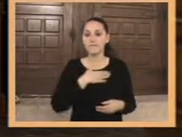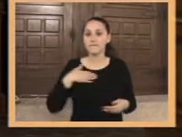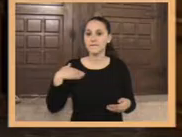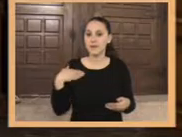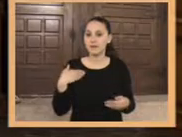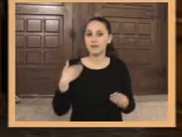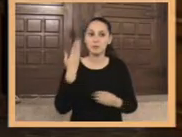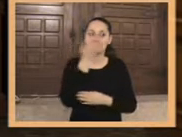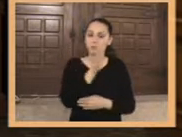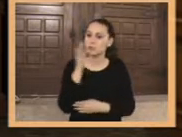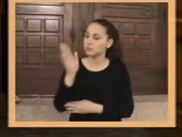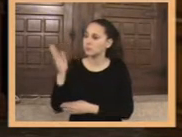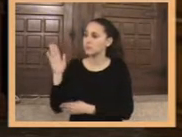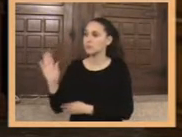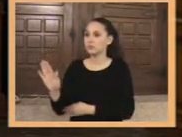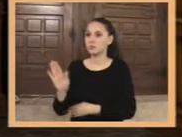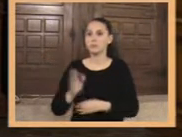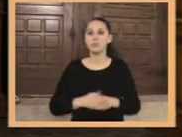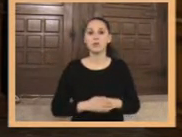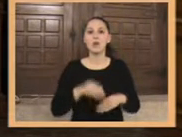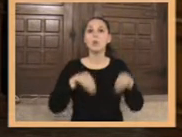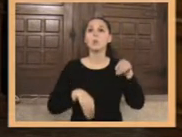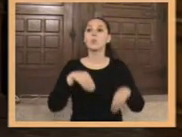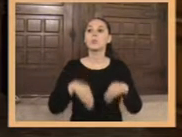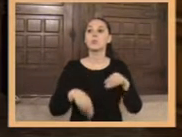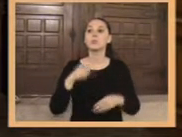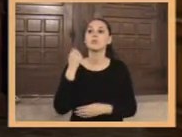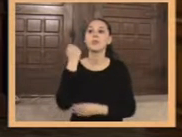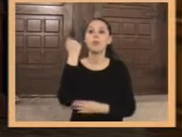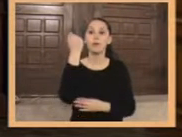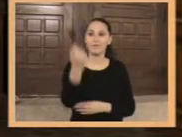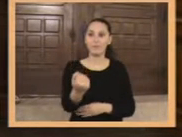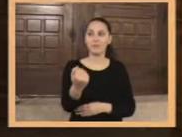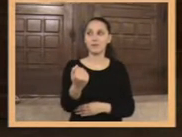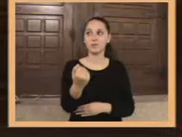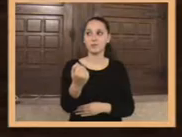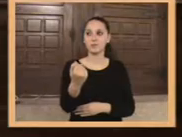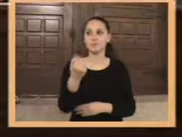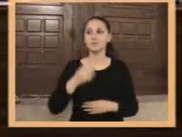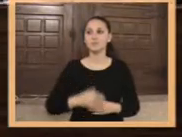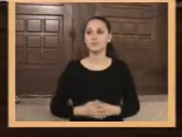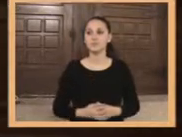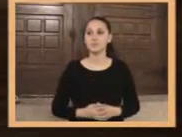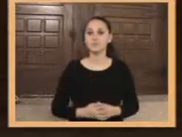que representamos a esta ciudad. Votos a favor del contenido de la moción.